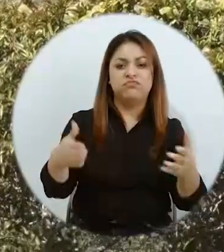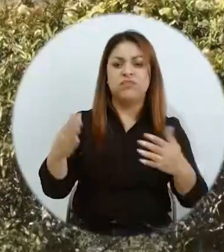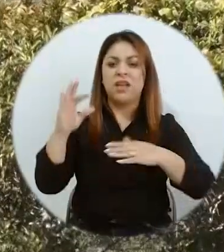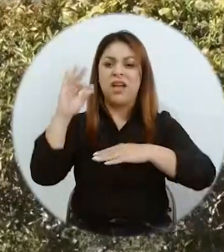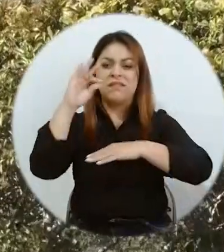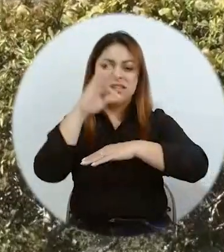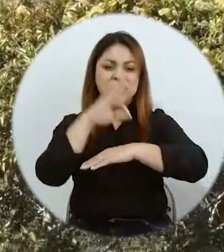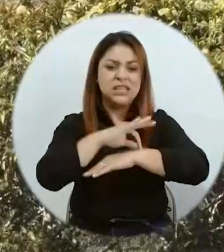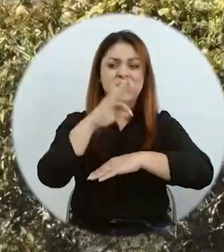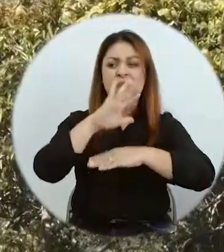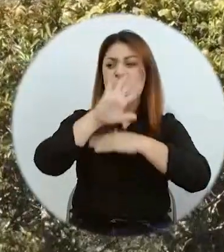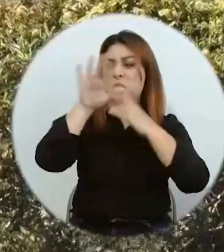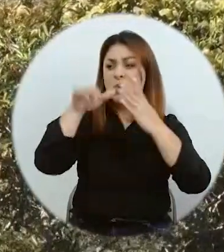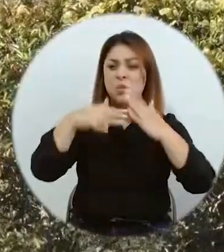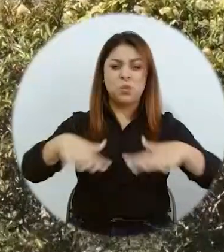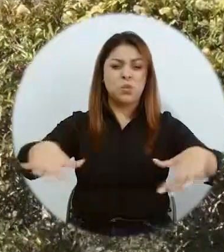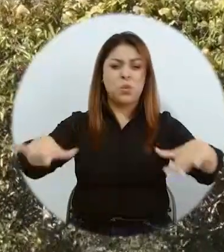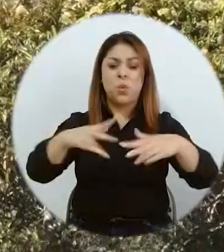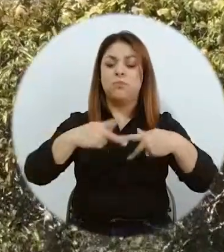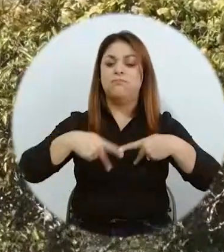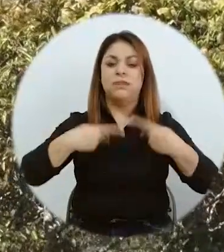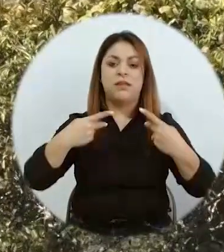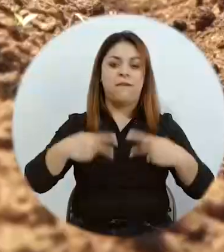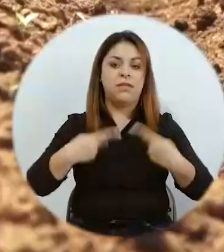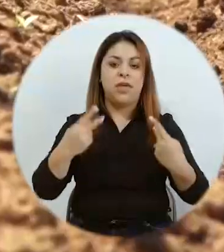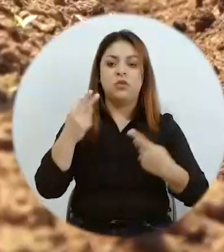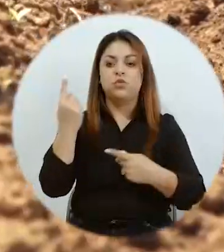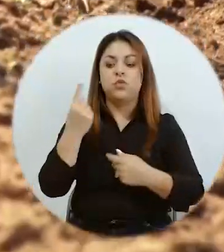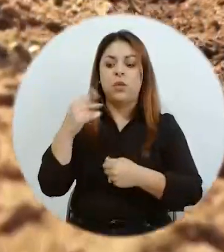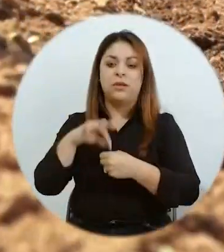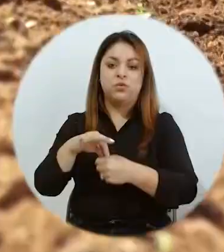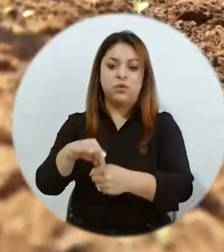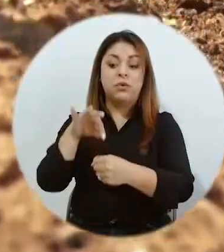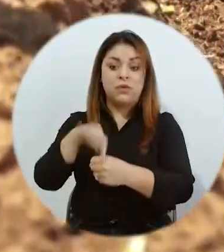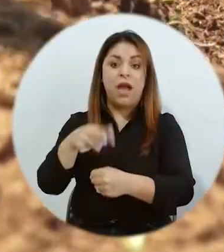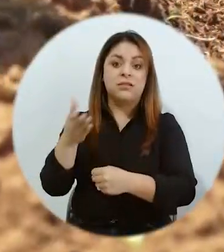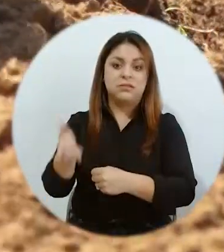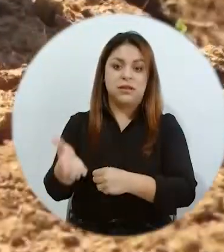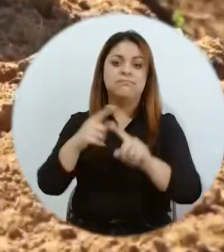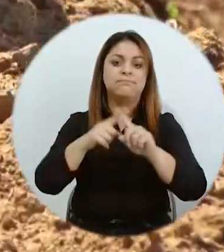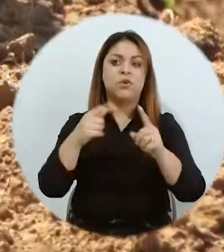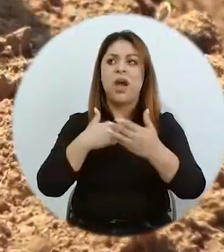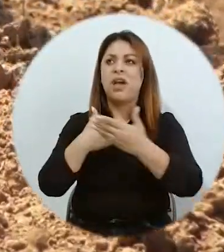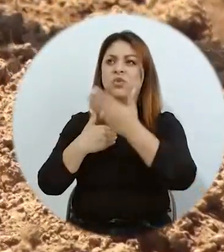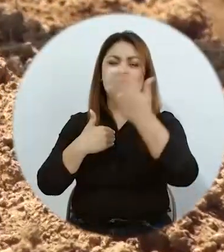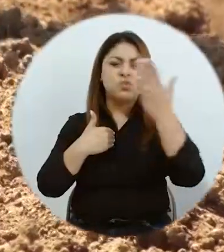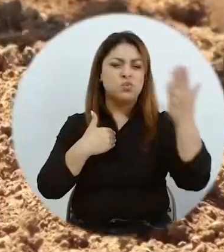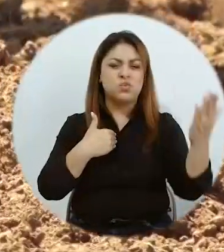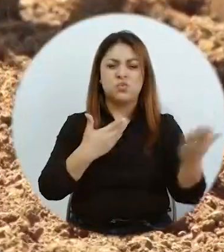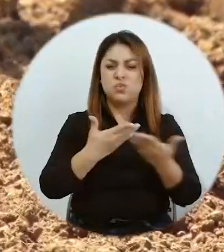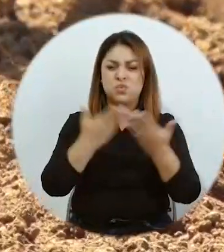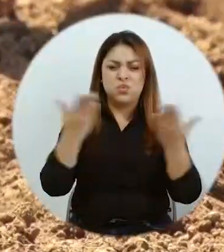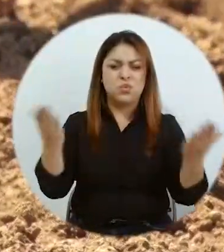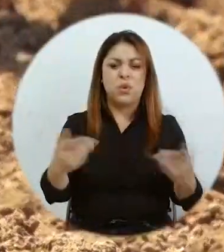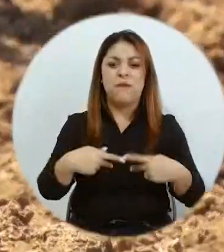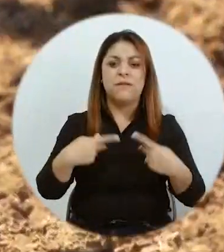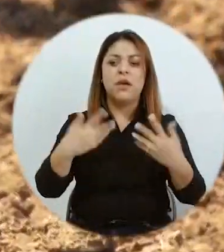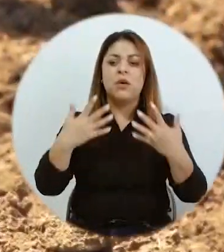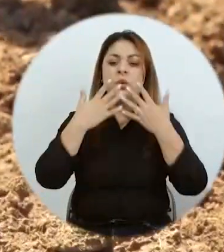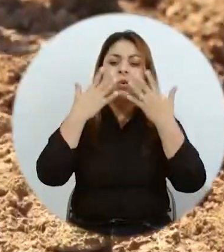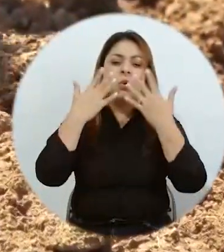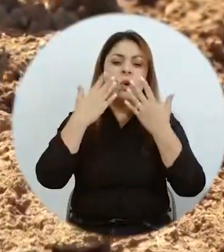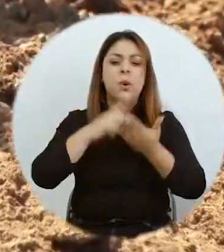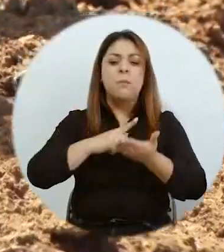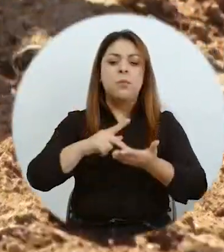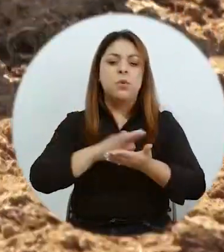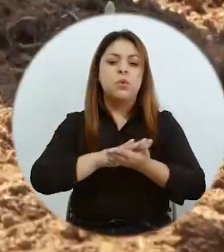pájaros, vida en las abejitas, vida en todo en ese sentido, no solo la agricultura, o sea, ahí está, pero digamos, hay vida por todo lado